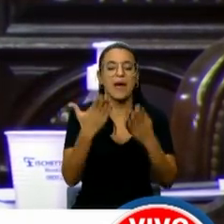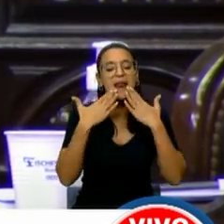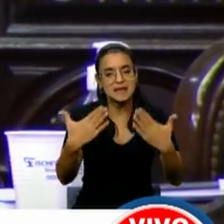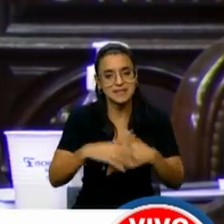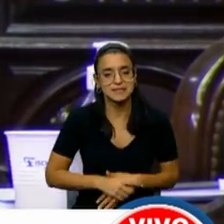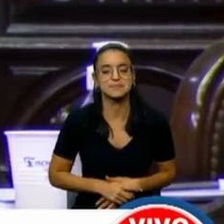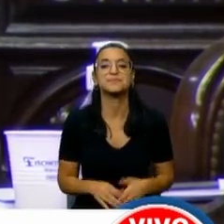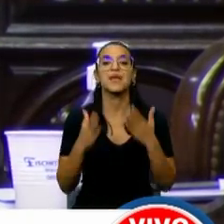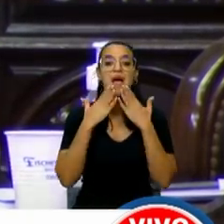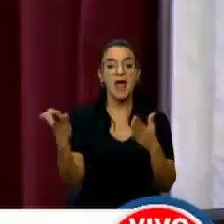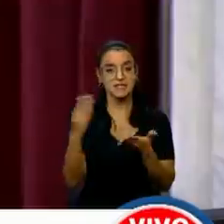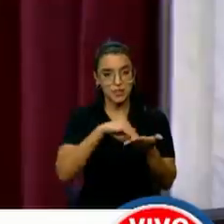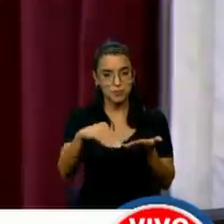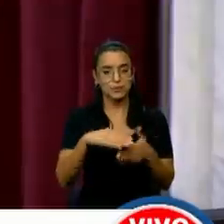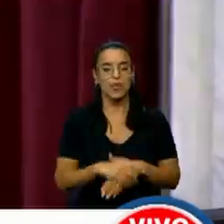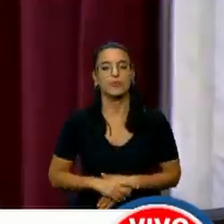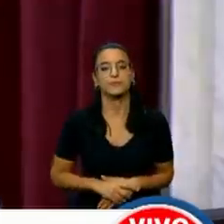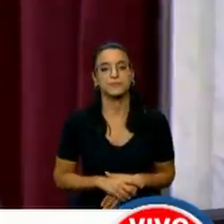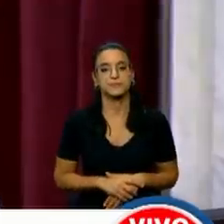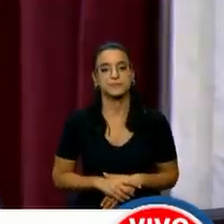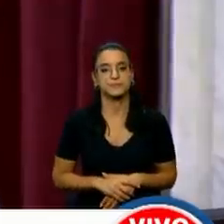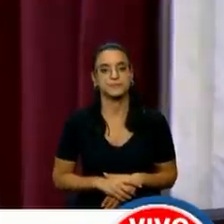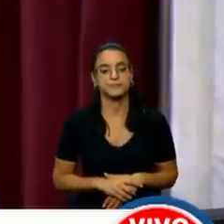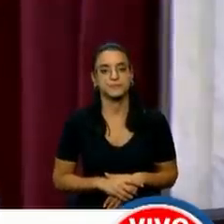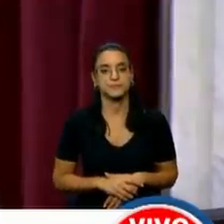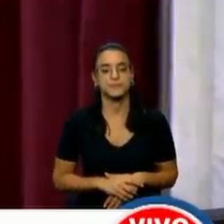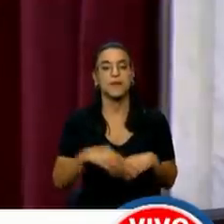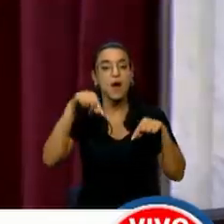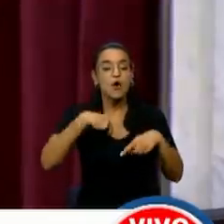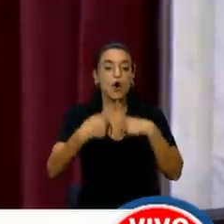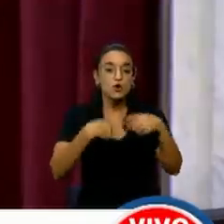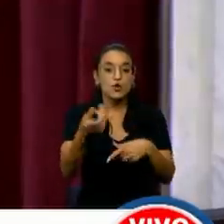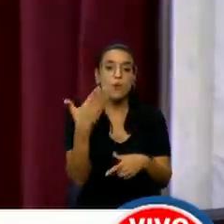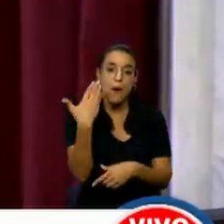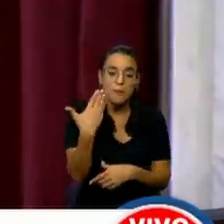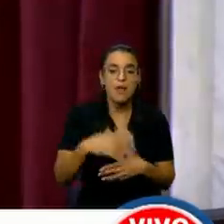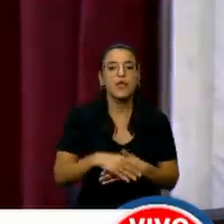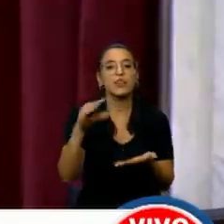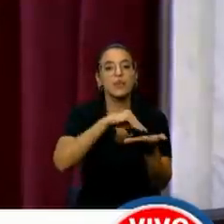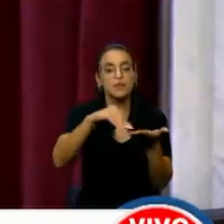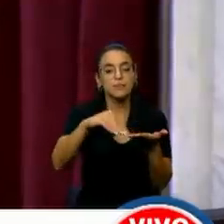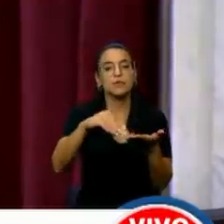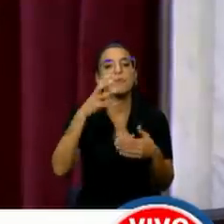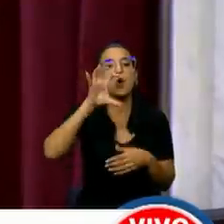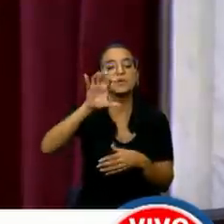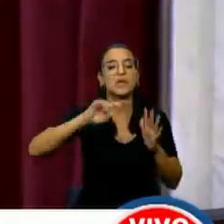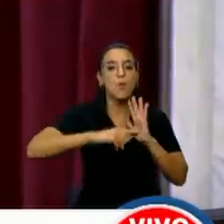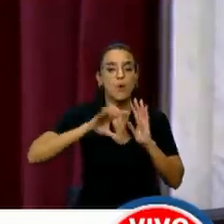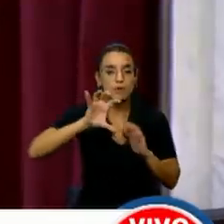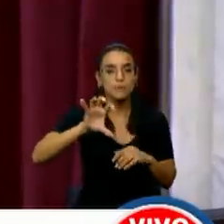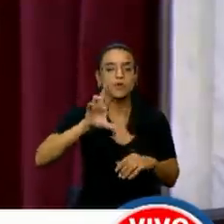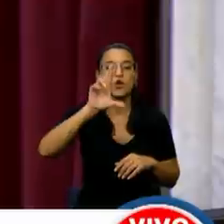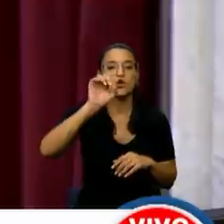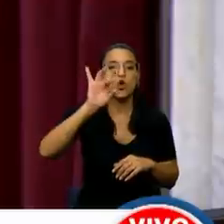presidente gracias diputado continúa con la palabra el diputado por la provincia de buenos aires